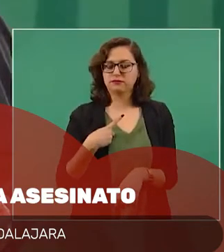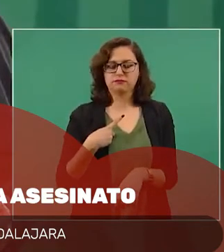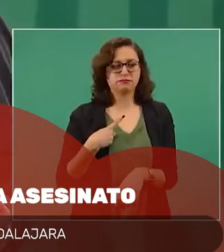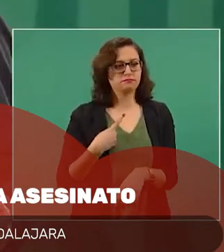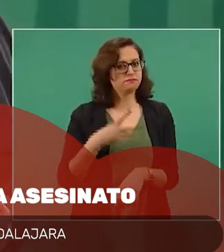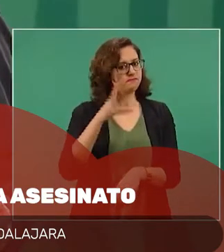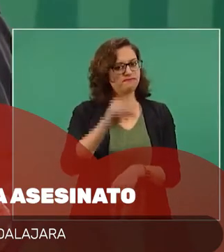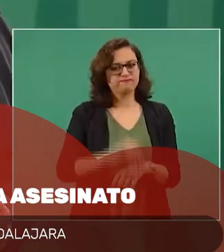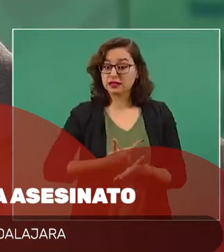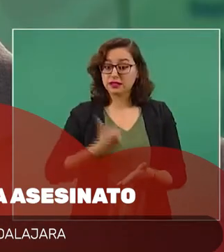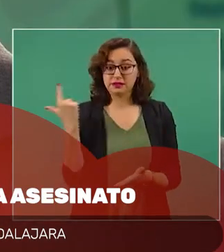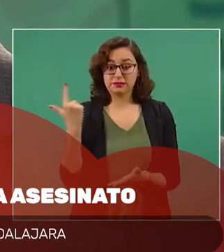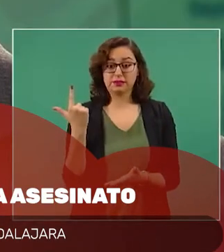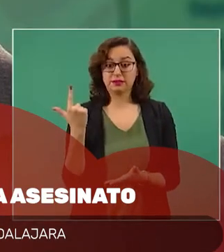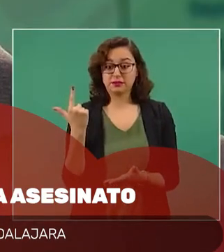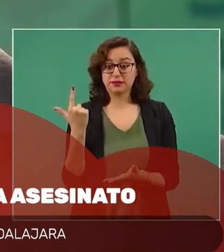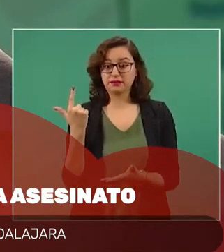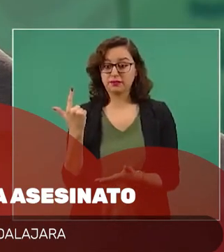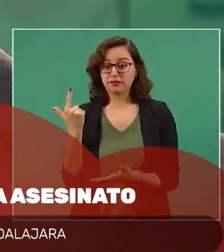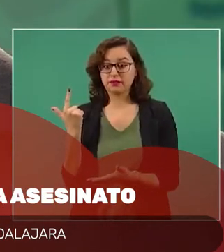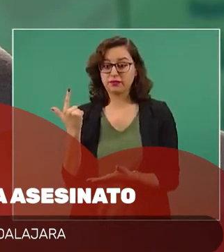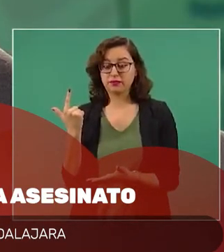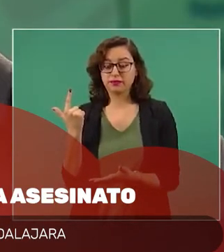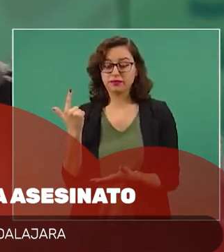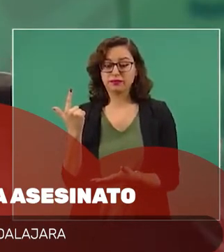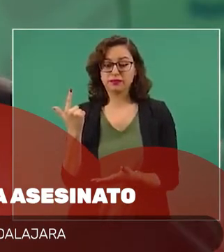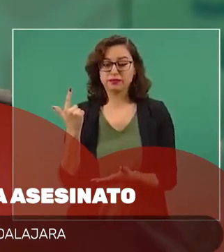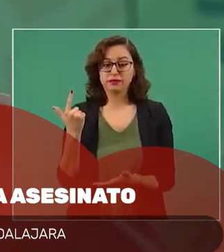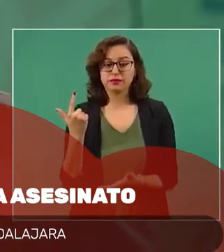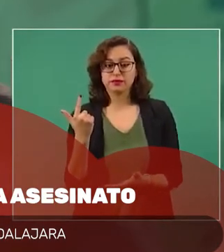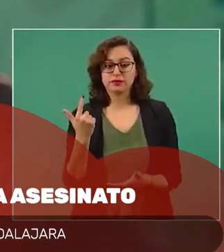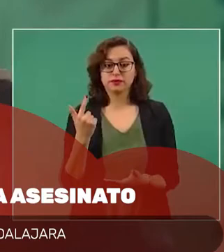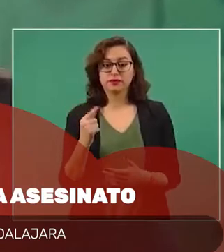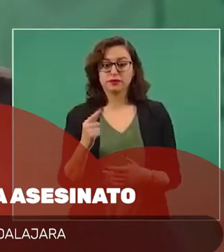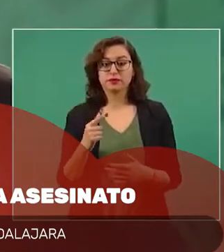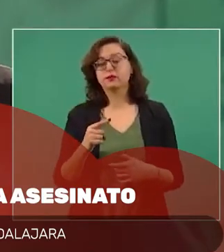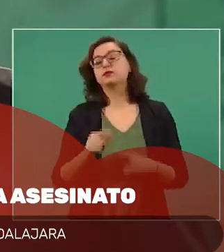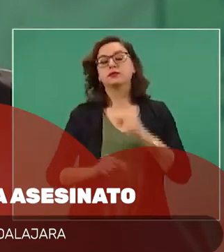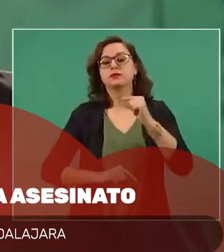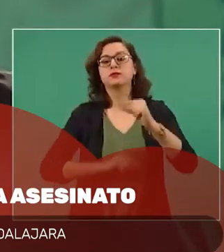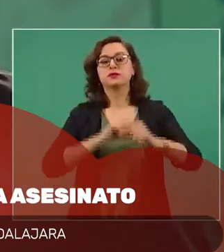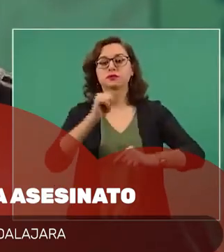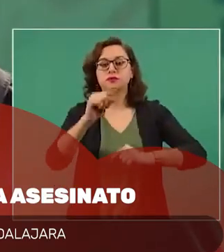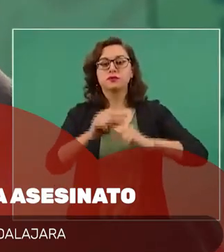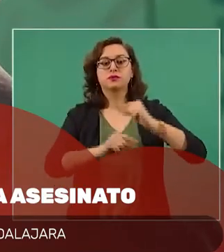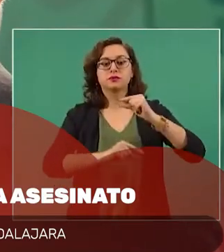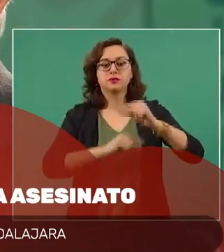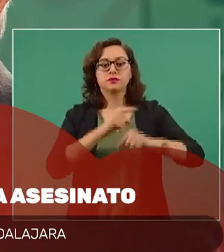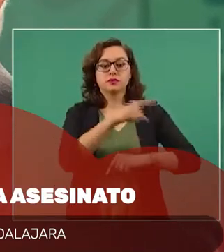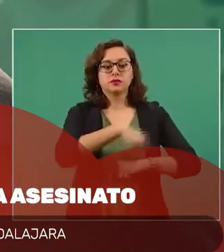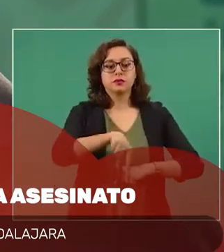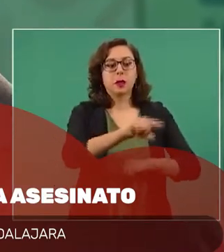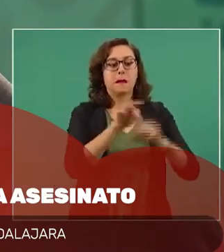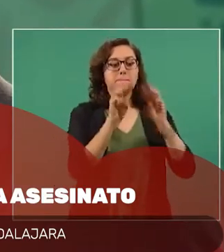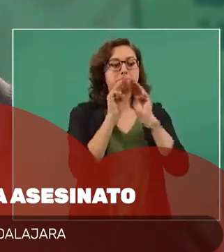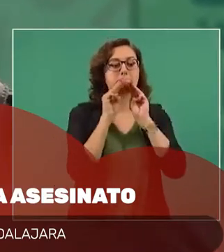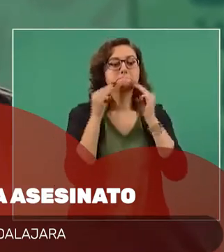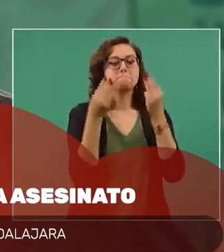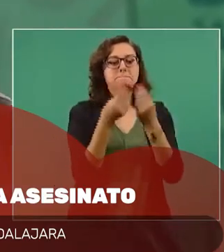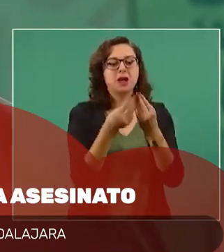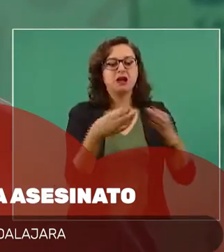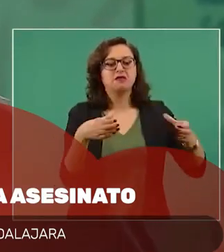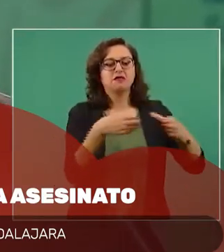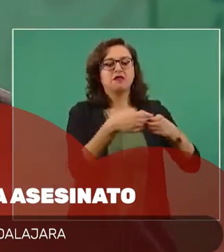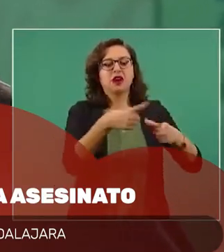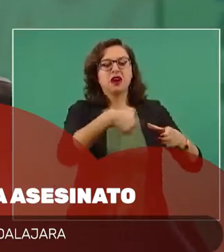donde más elementos de la Guardia Nacional tenemos. En Jalisco y Guanajuato, que son dos estados donde hay mucha violencia, comentó. Además, AMLO señaló que en el estado se han